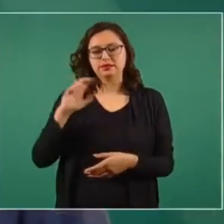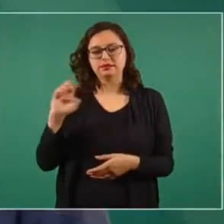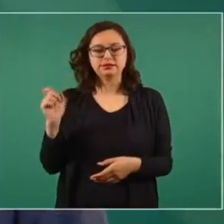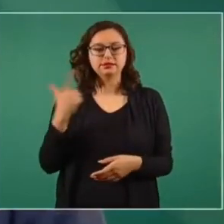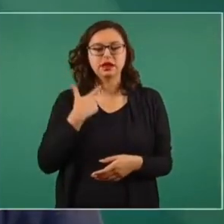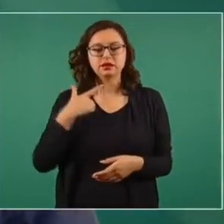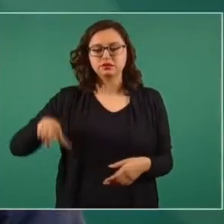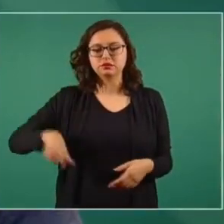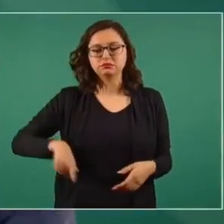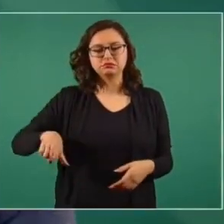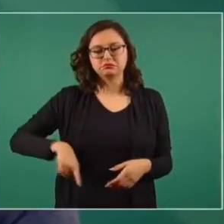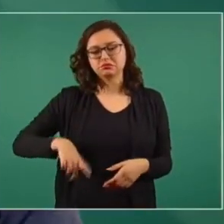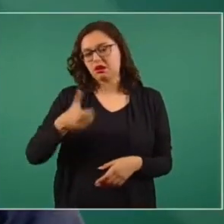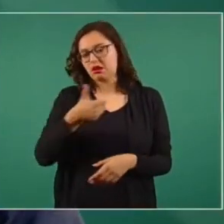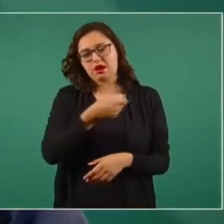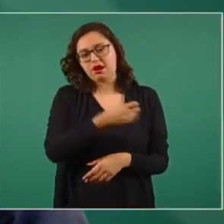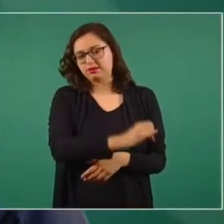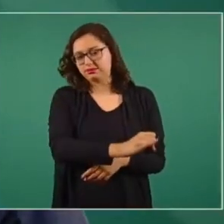Muchas